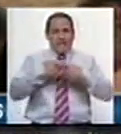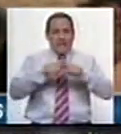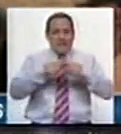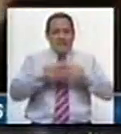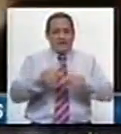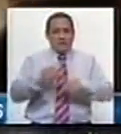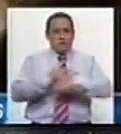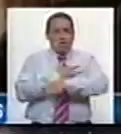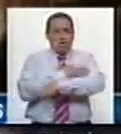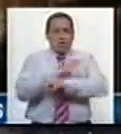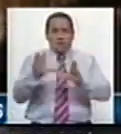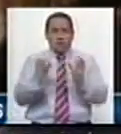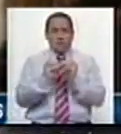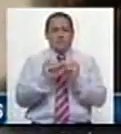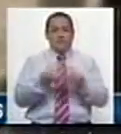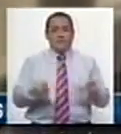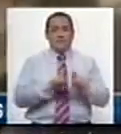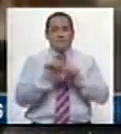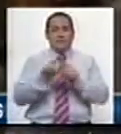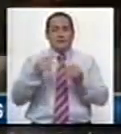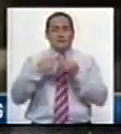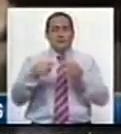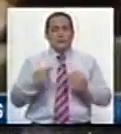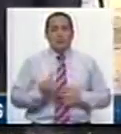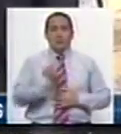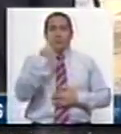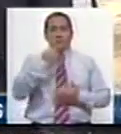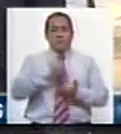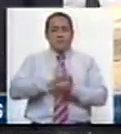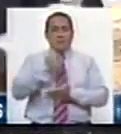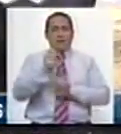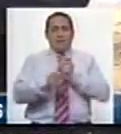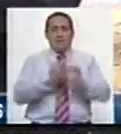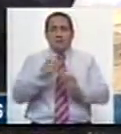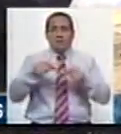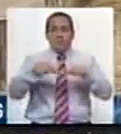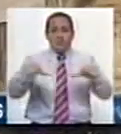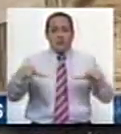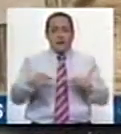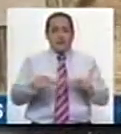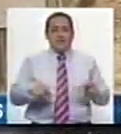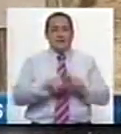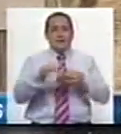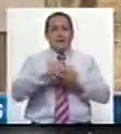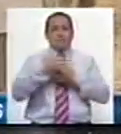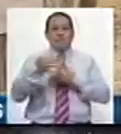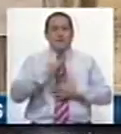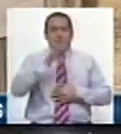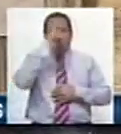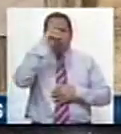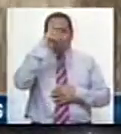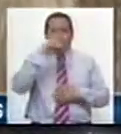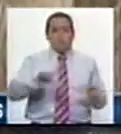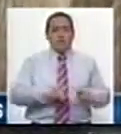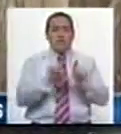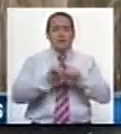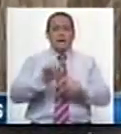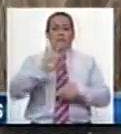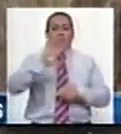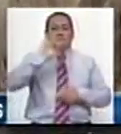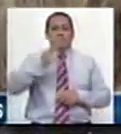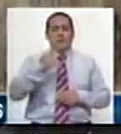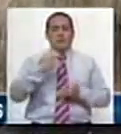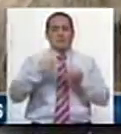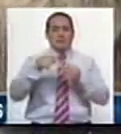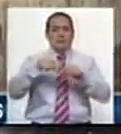productos finales. Estos animales son prácticamente el único ingreso de los habitantes de Cunturcanqui, en la provincia cusqueña de Cancas, a 4.000 metros